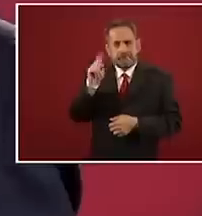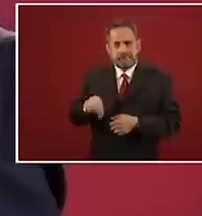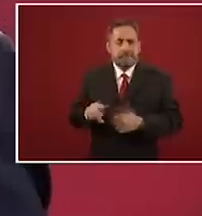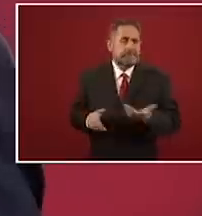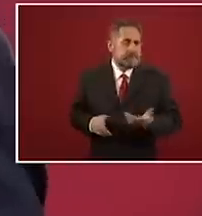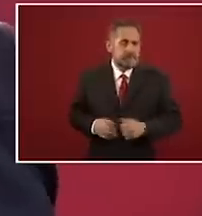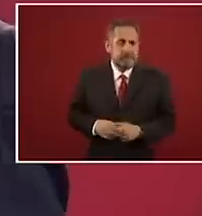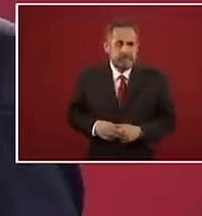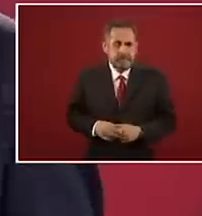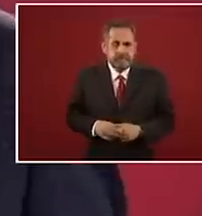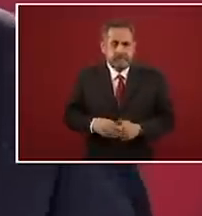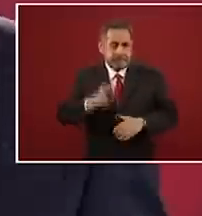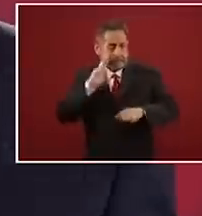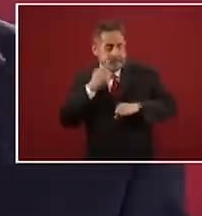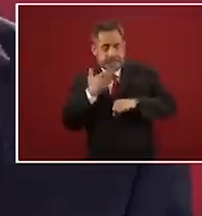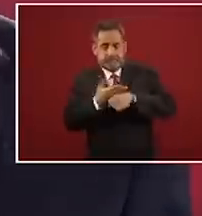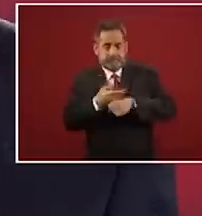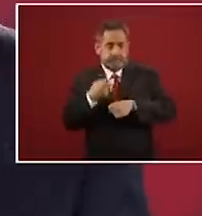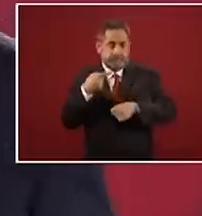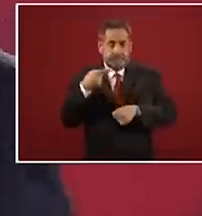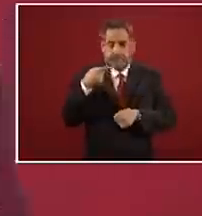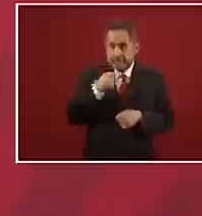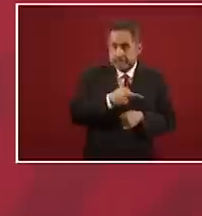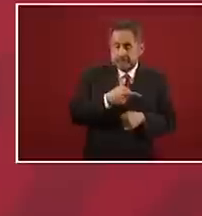quiere decir de que la responsabilidad sea